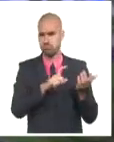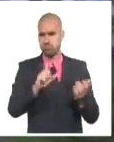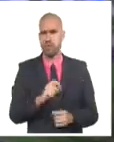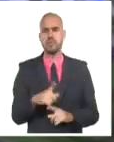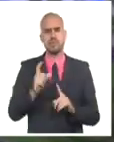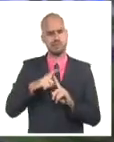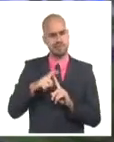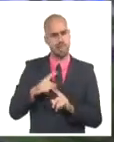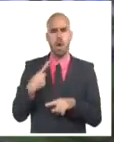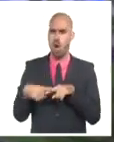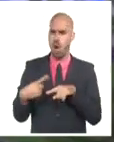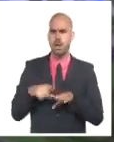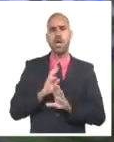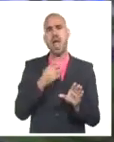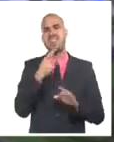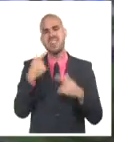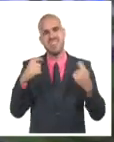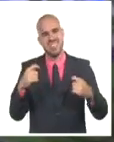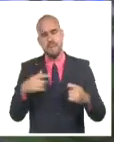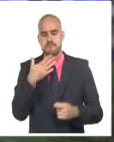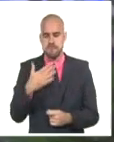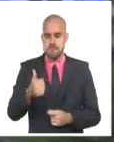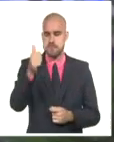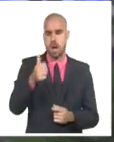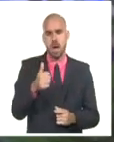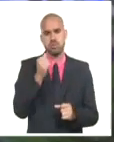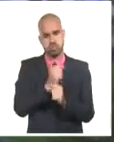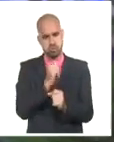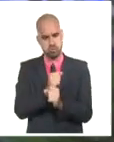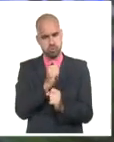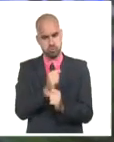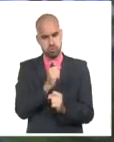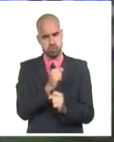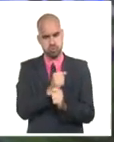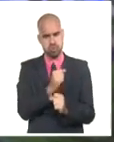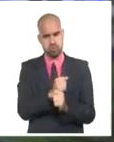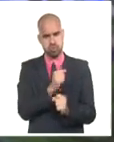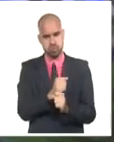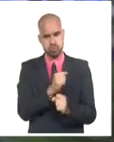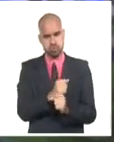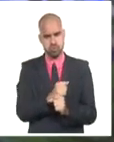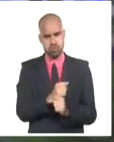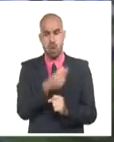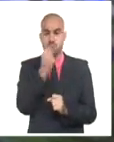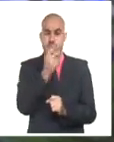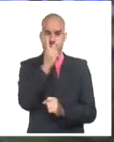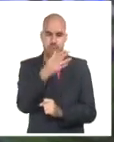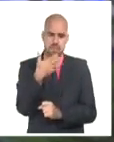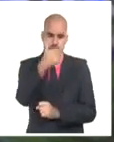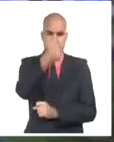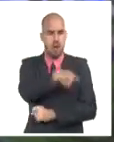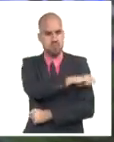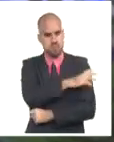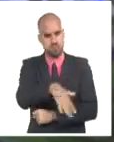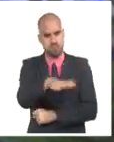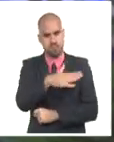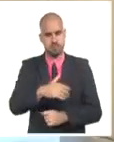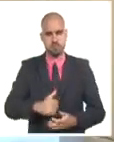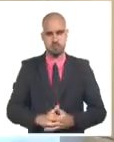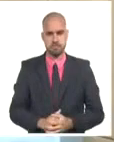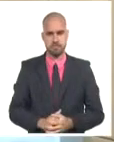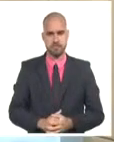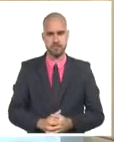CTC, de que exista esa mejor respuesta hacia la población en el tema del combustible ante este déficit